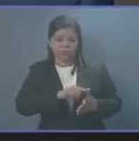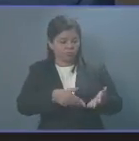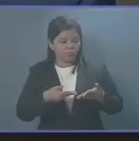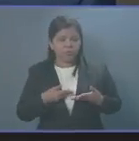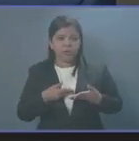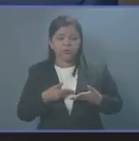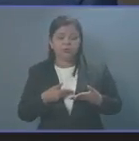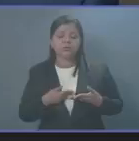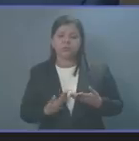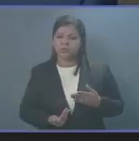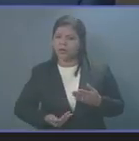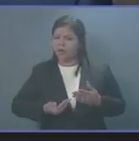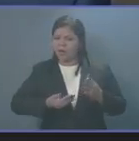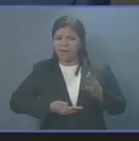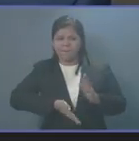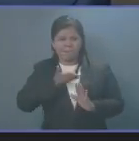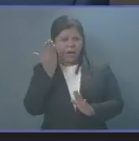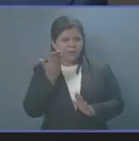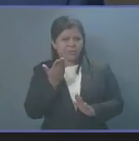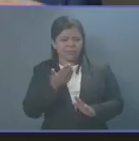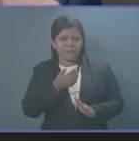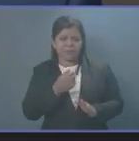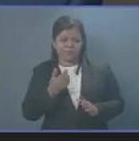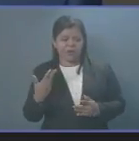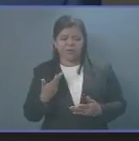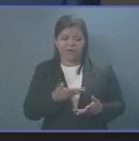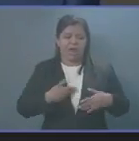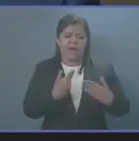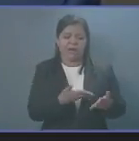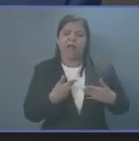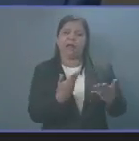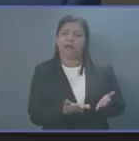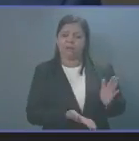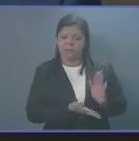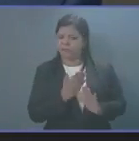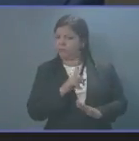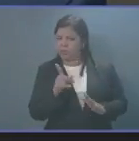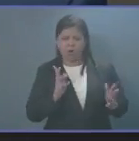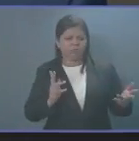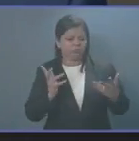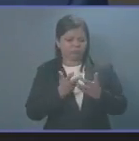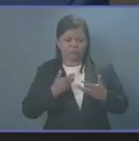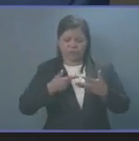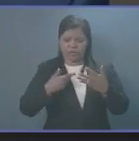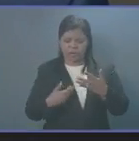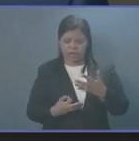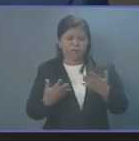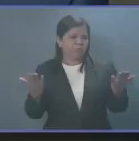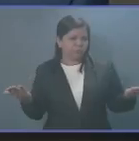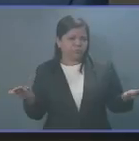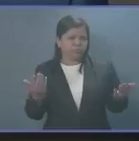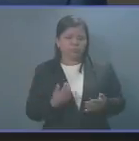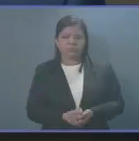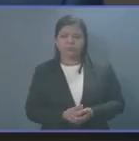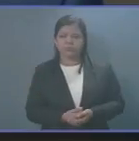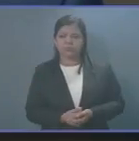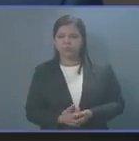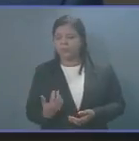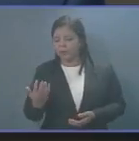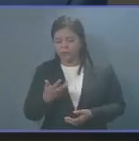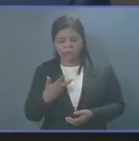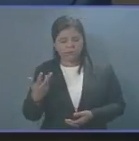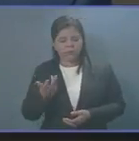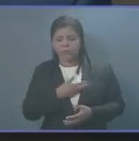está dando más de lo que les compete, sino que lo que sea, lo que la ley misma exige. No